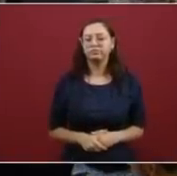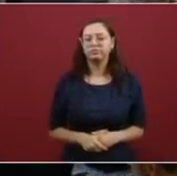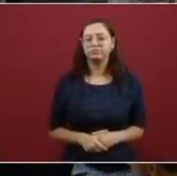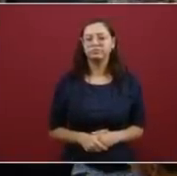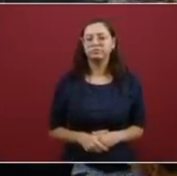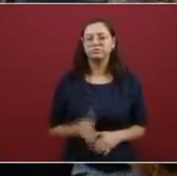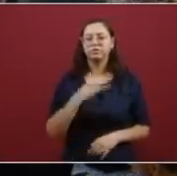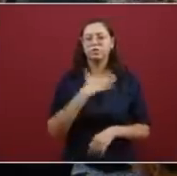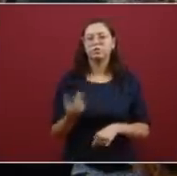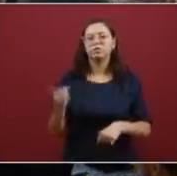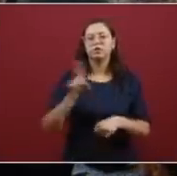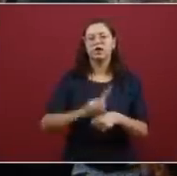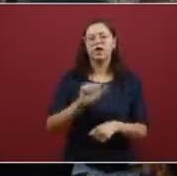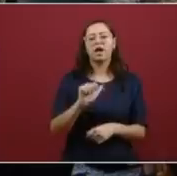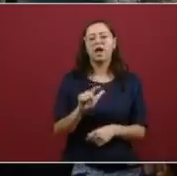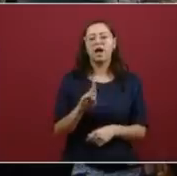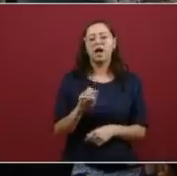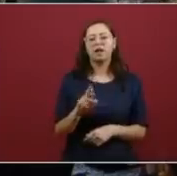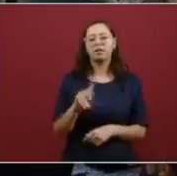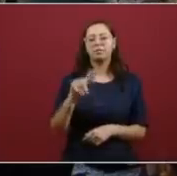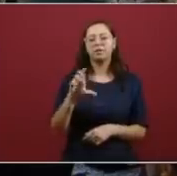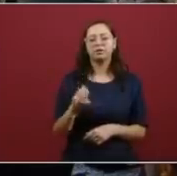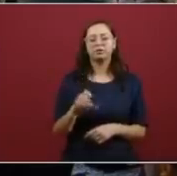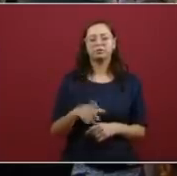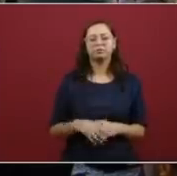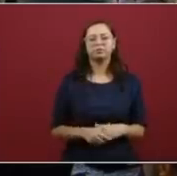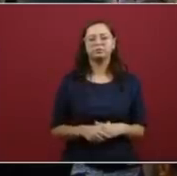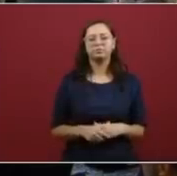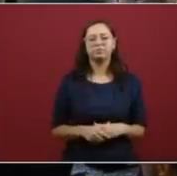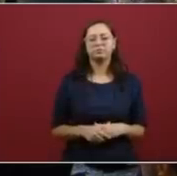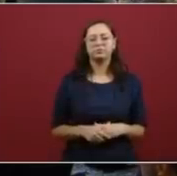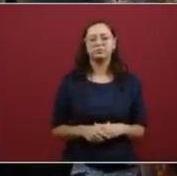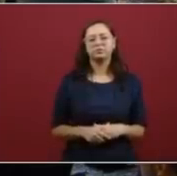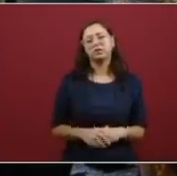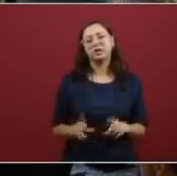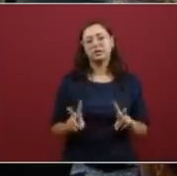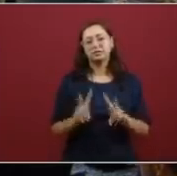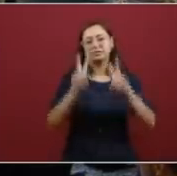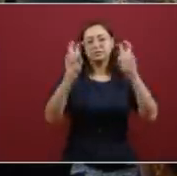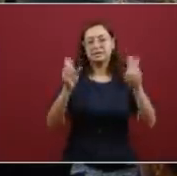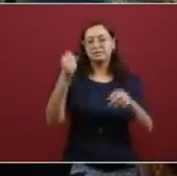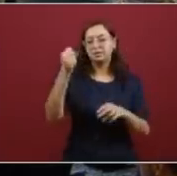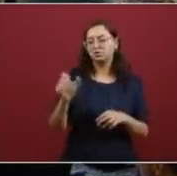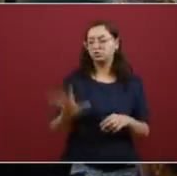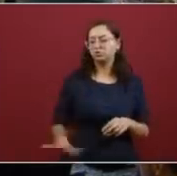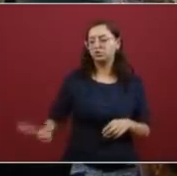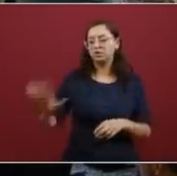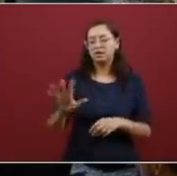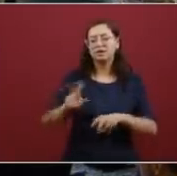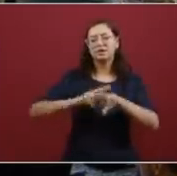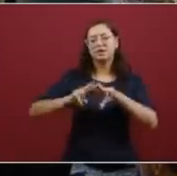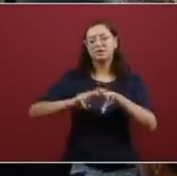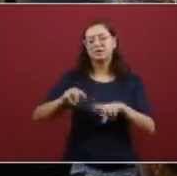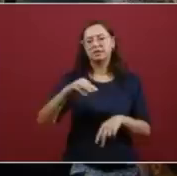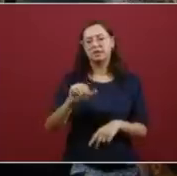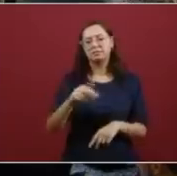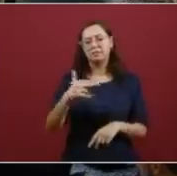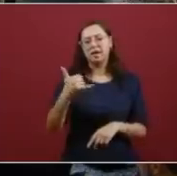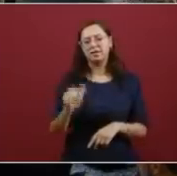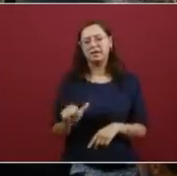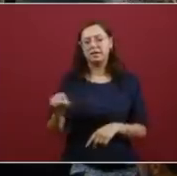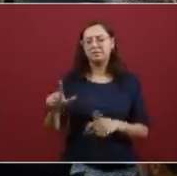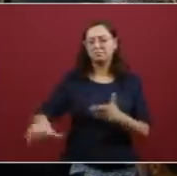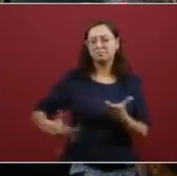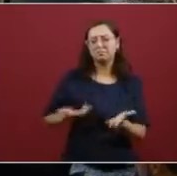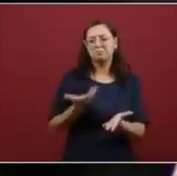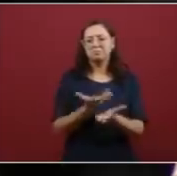Buenos días, presidente. Alberto Rodríguez, de CDP Noticias. Hablando del sureste y del Tren Maya, el Instituto Mexicano para la Competitividad presentó un documento